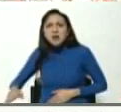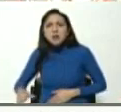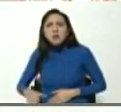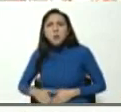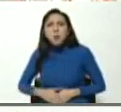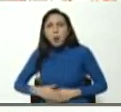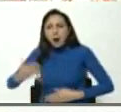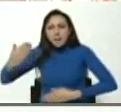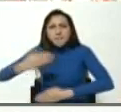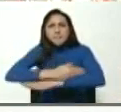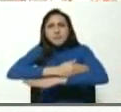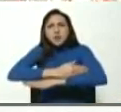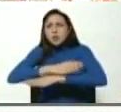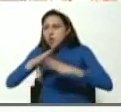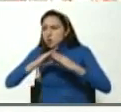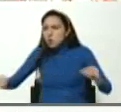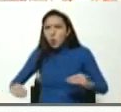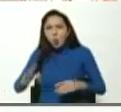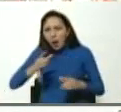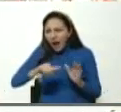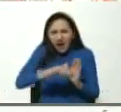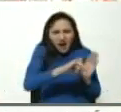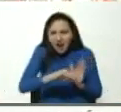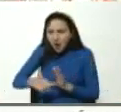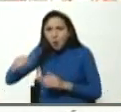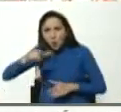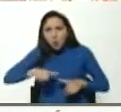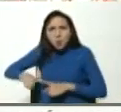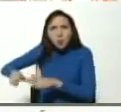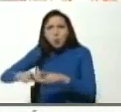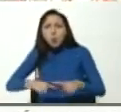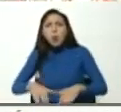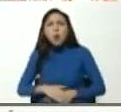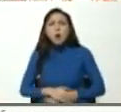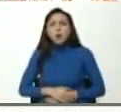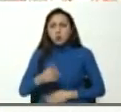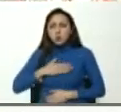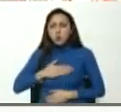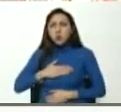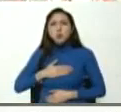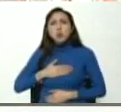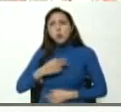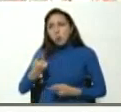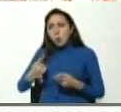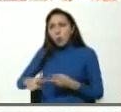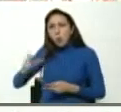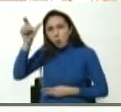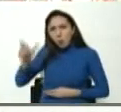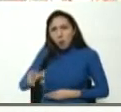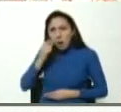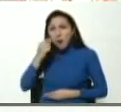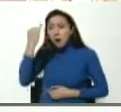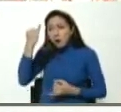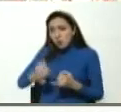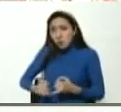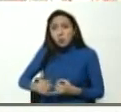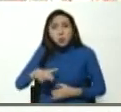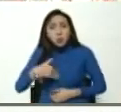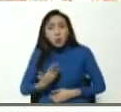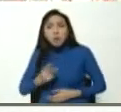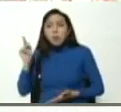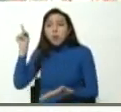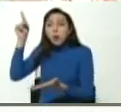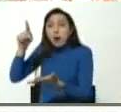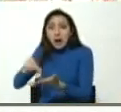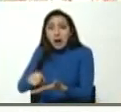las salidas de fuerte tiuna quizá fuimos pedro y yo quienes los últimos que pudimos acceder a